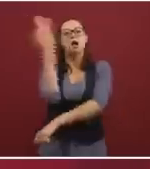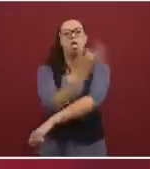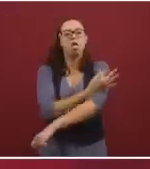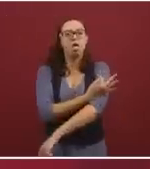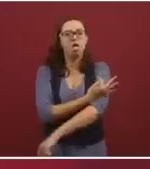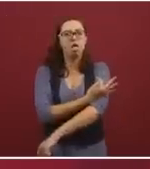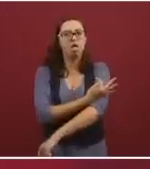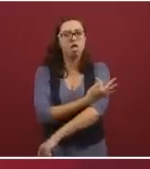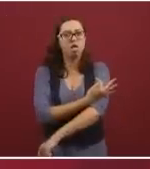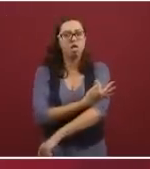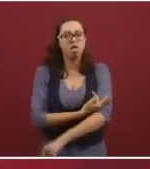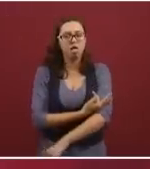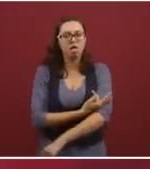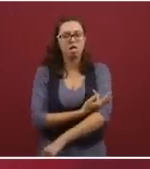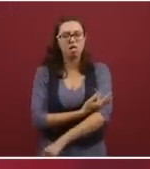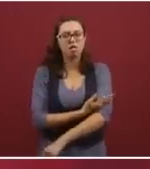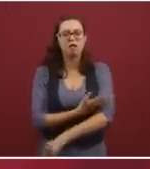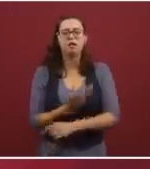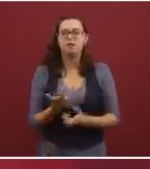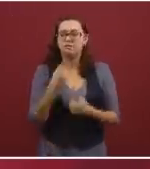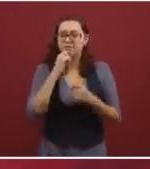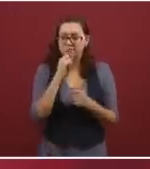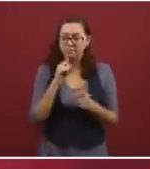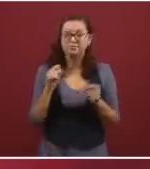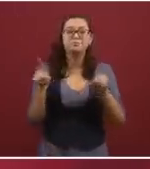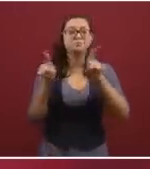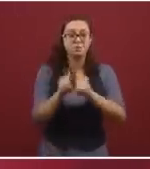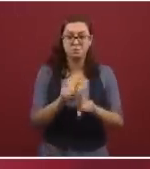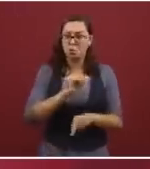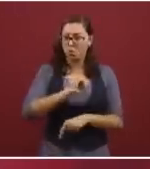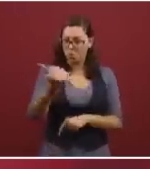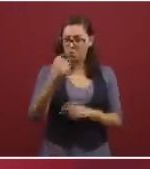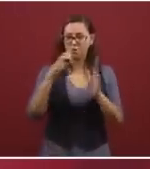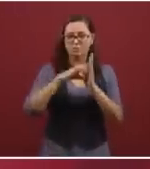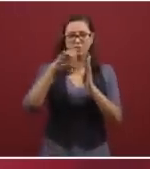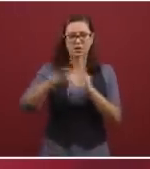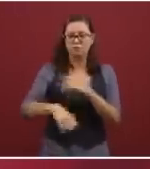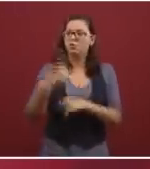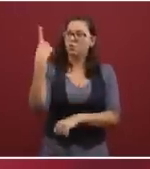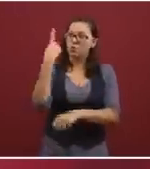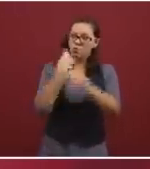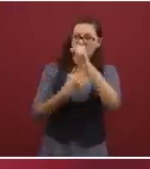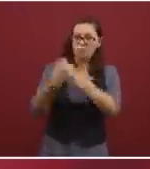que sucedió también el año pasado.